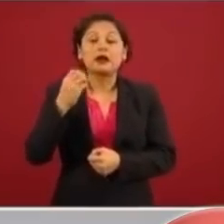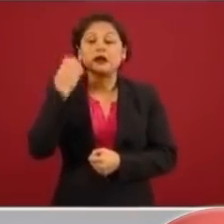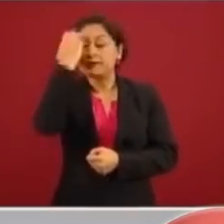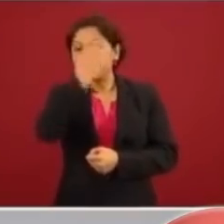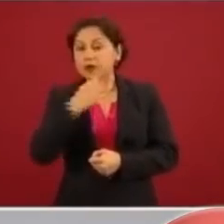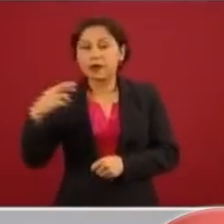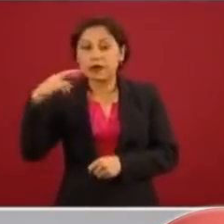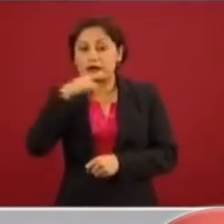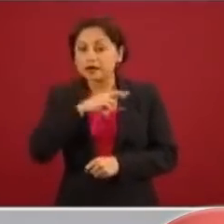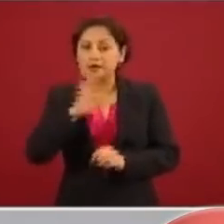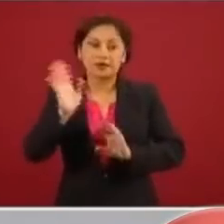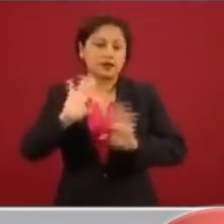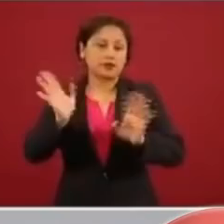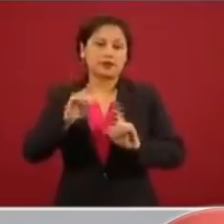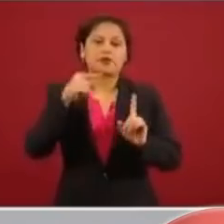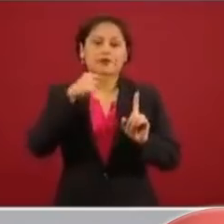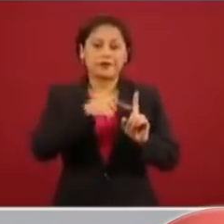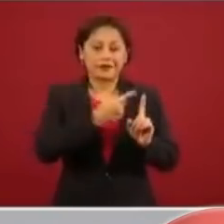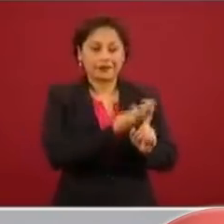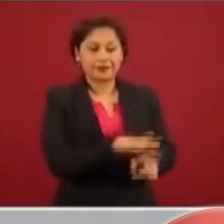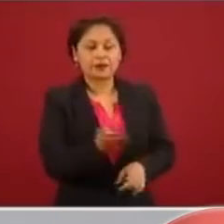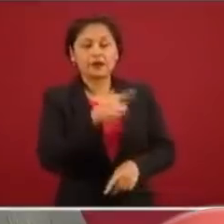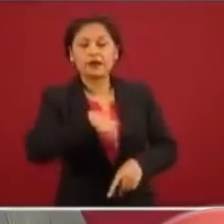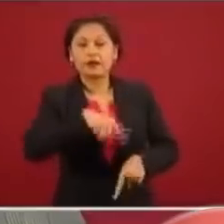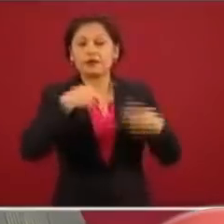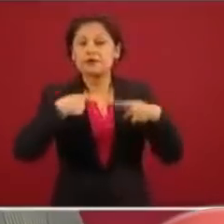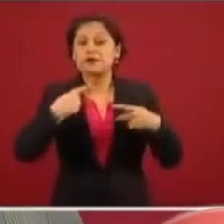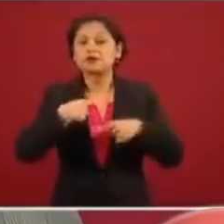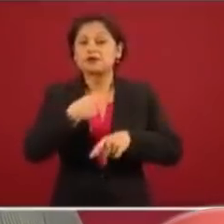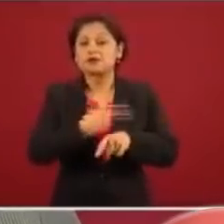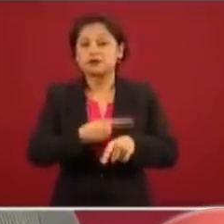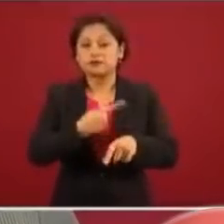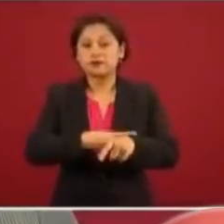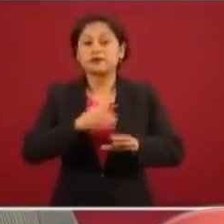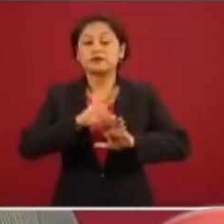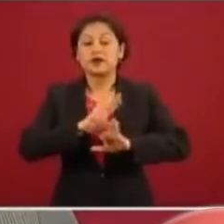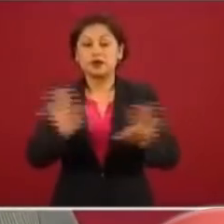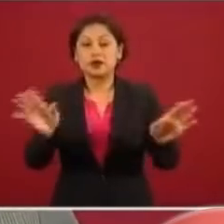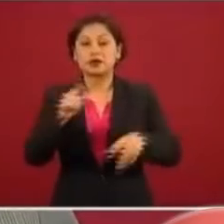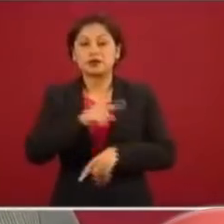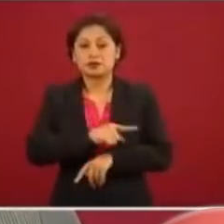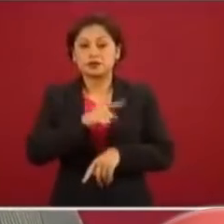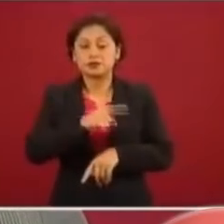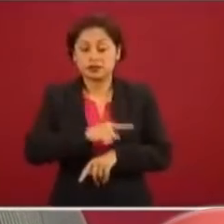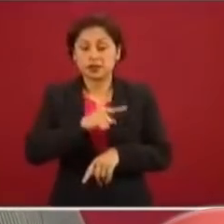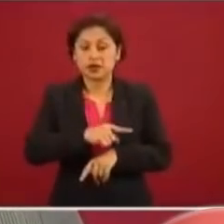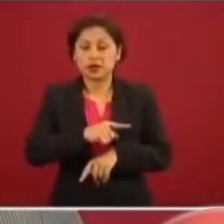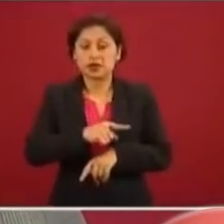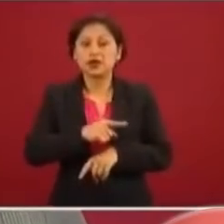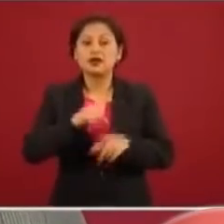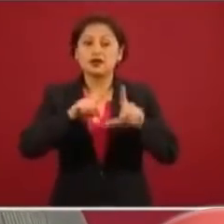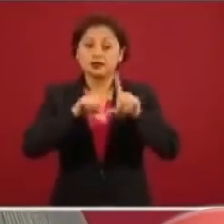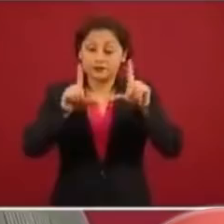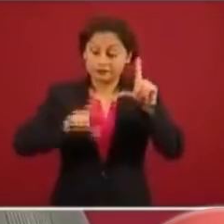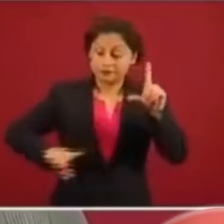saben, ya se entregaron a los 32 estados, ¿sí? Para que ellos